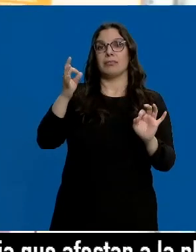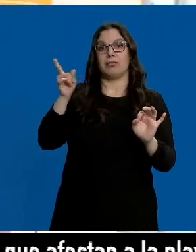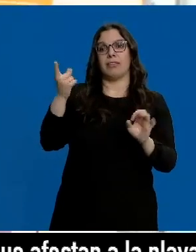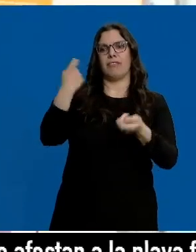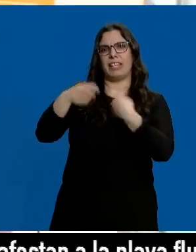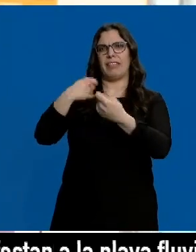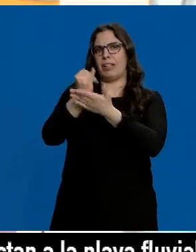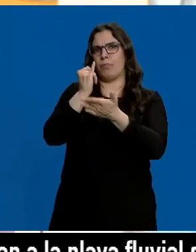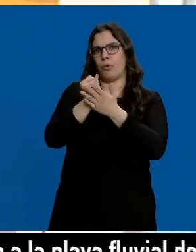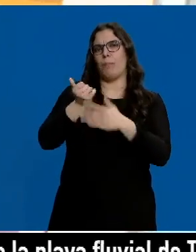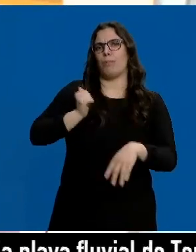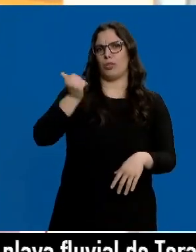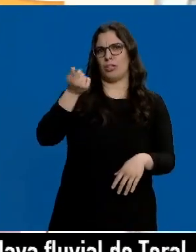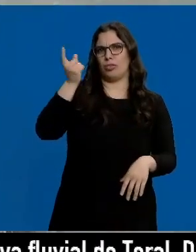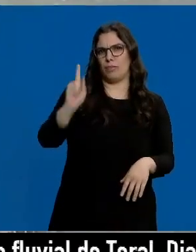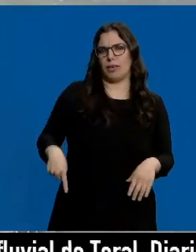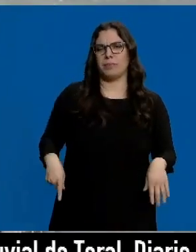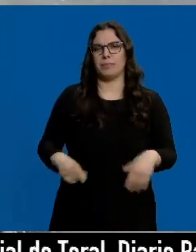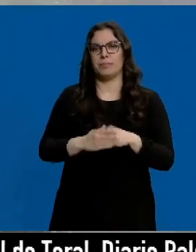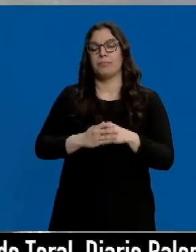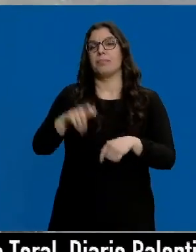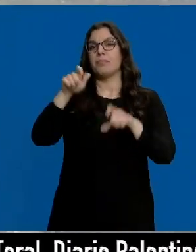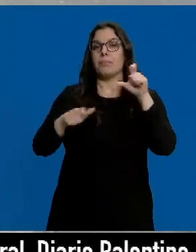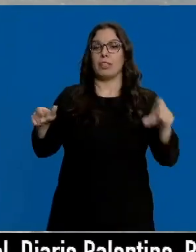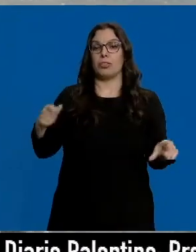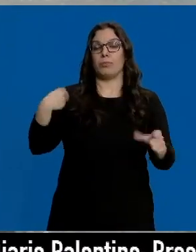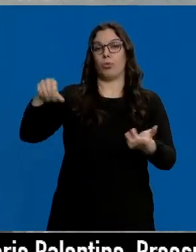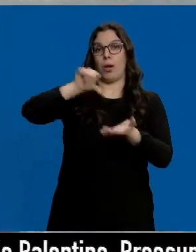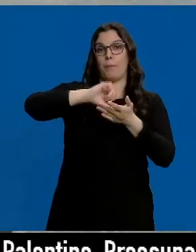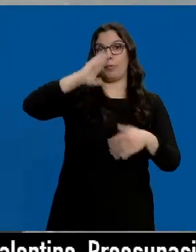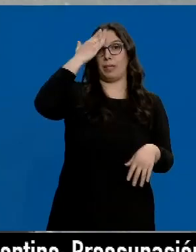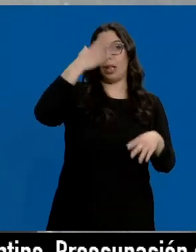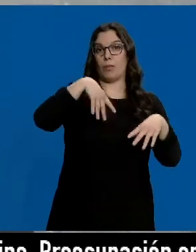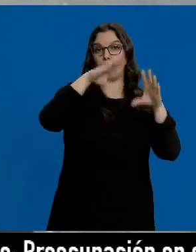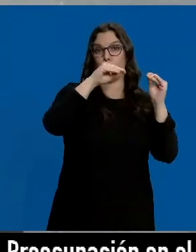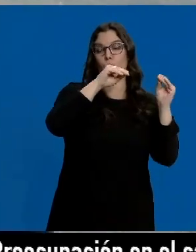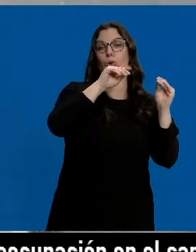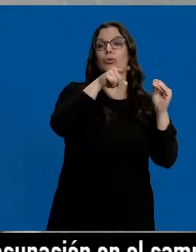vender test de antígenos. Y ha habido gente de la capital, de Burgos, que se han